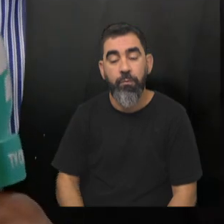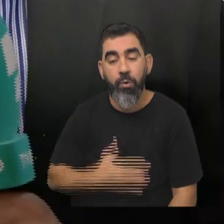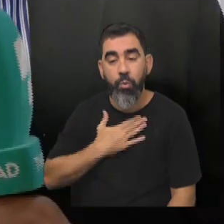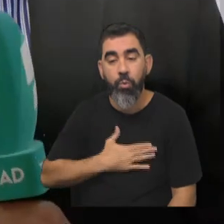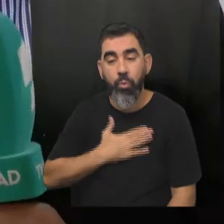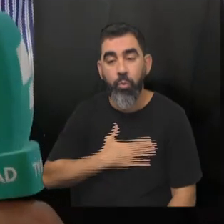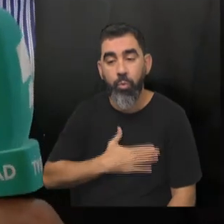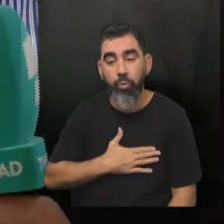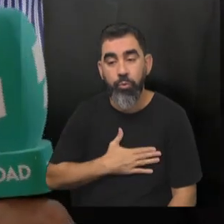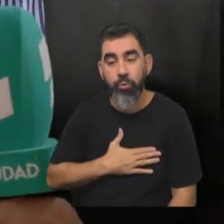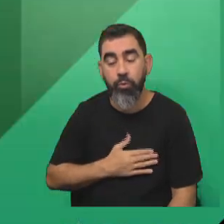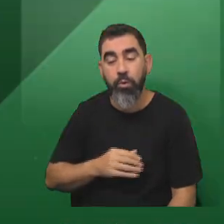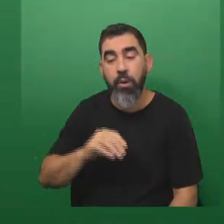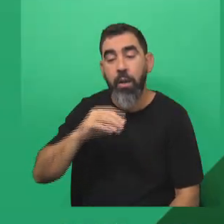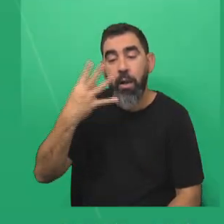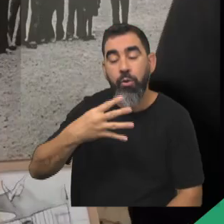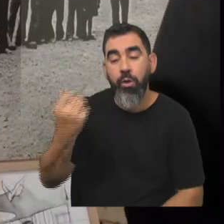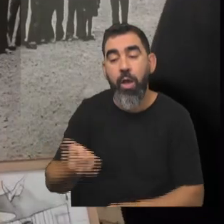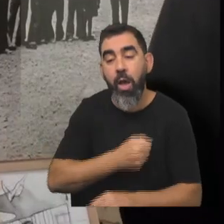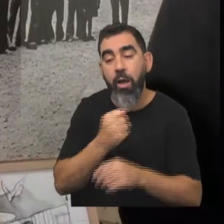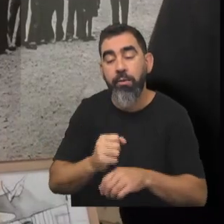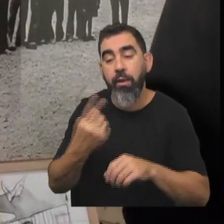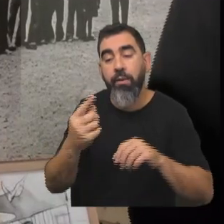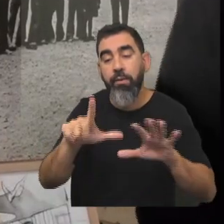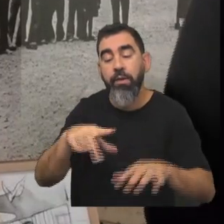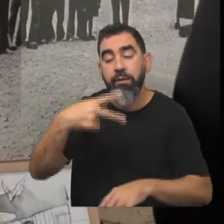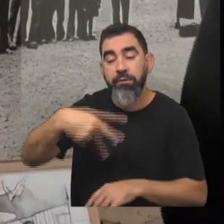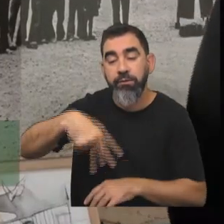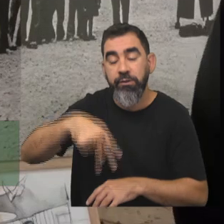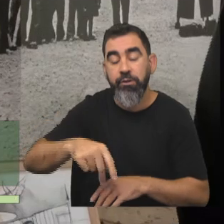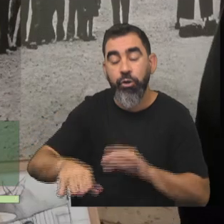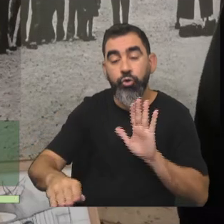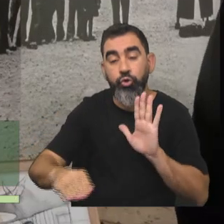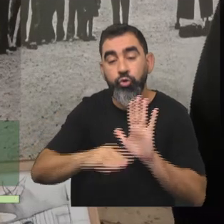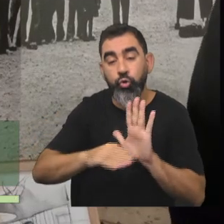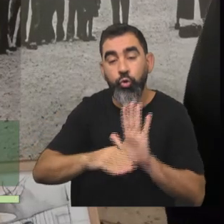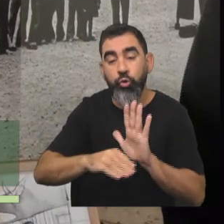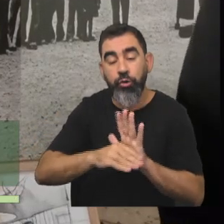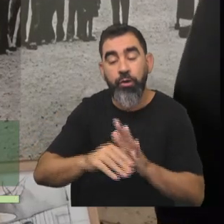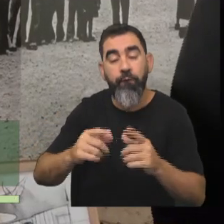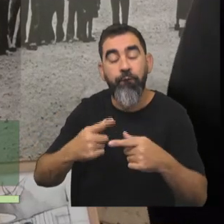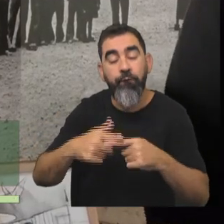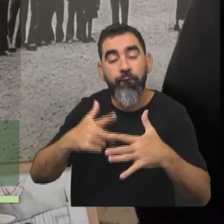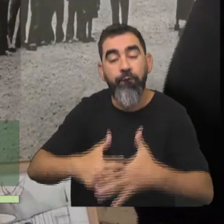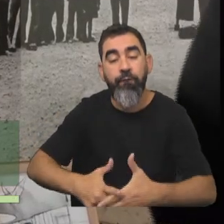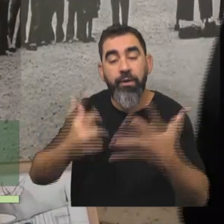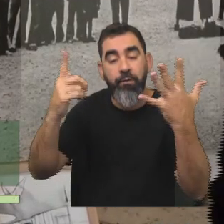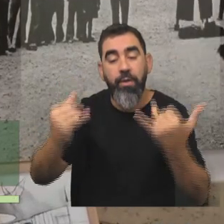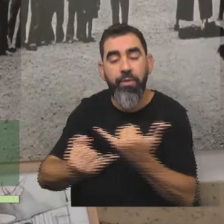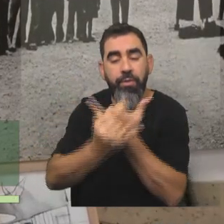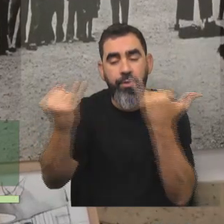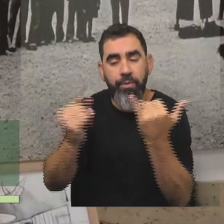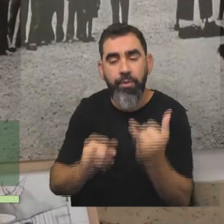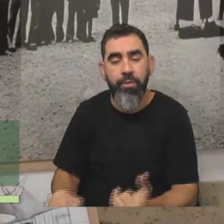arte Pilar Así es desde el 14 al 17 de noviembre el solí hace este espectáculo este festival de varios días varias